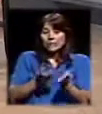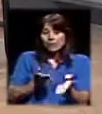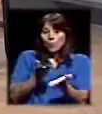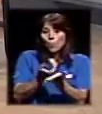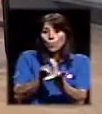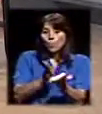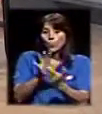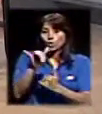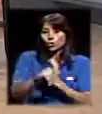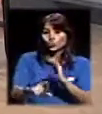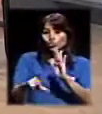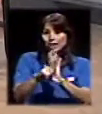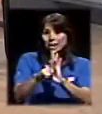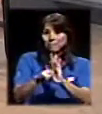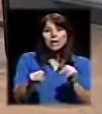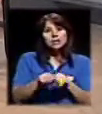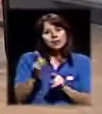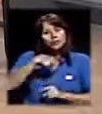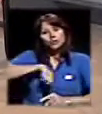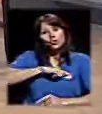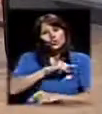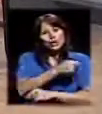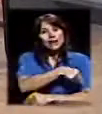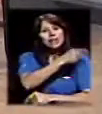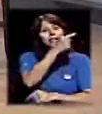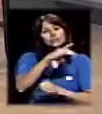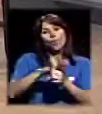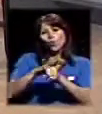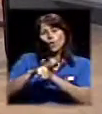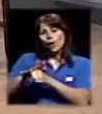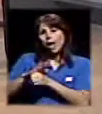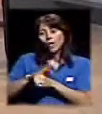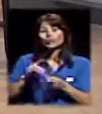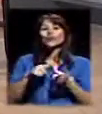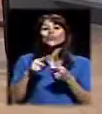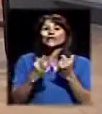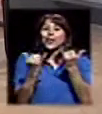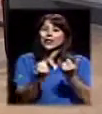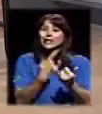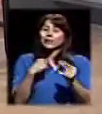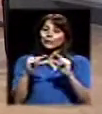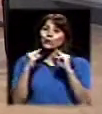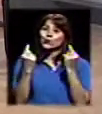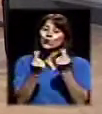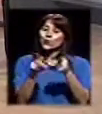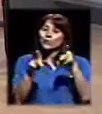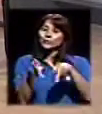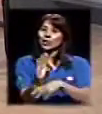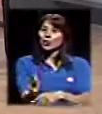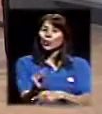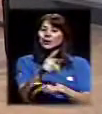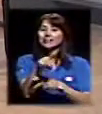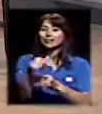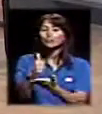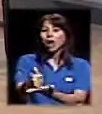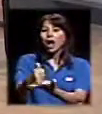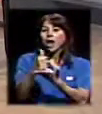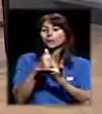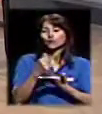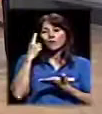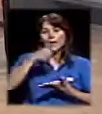que los gerentes estamos pues ocupados en nuestro día a día, son quienes nos ayudan a hacer los estudios a